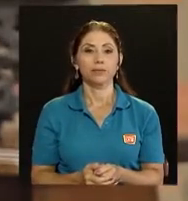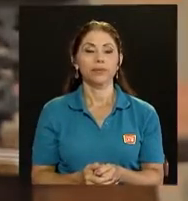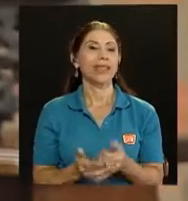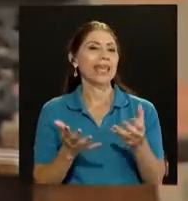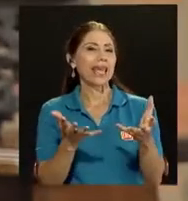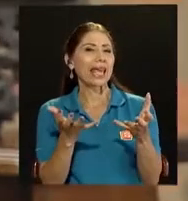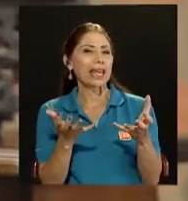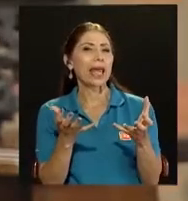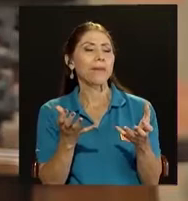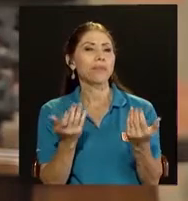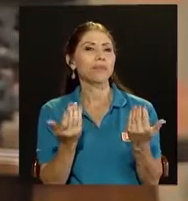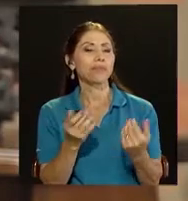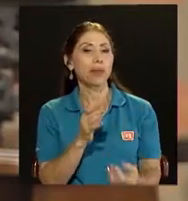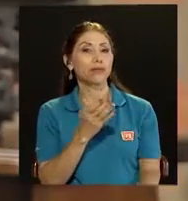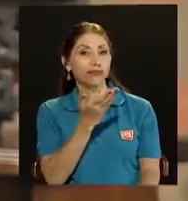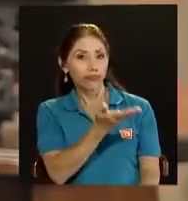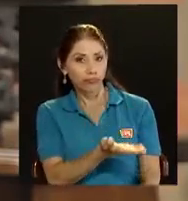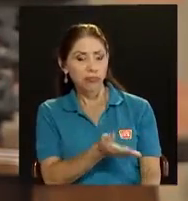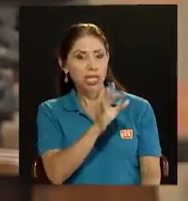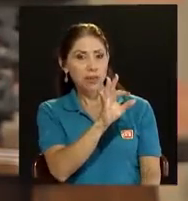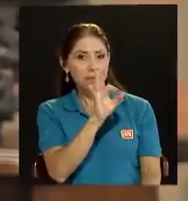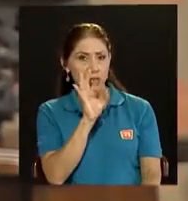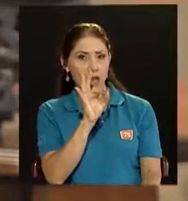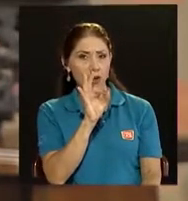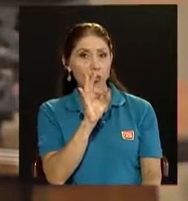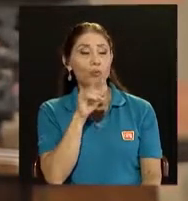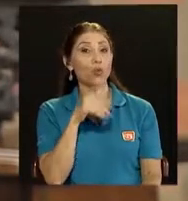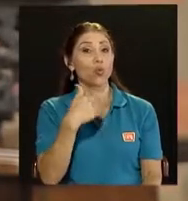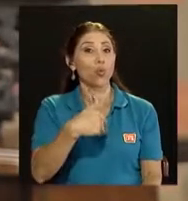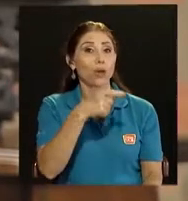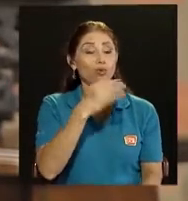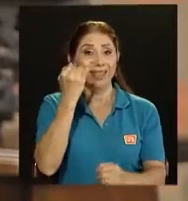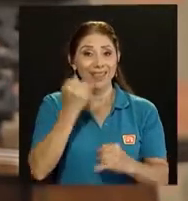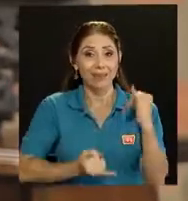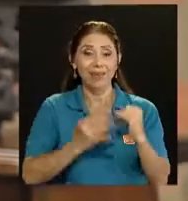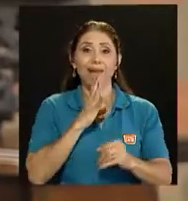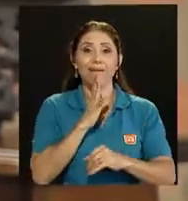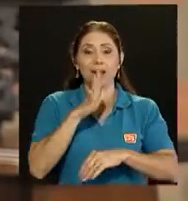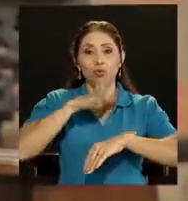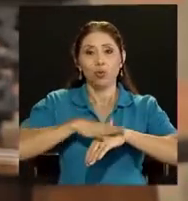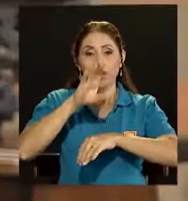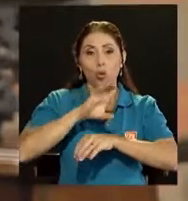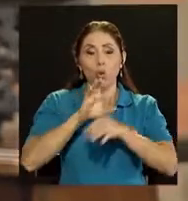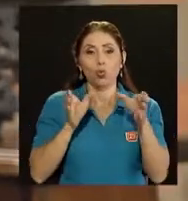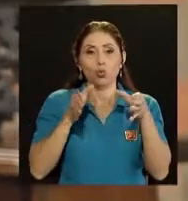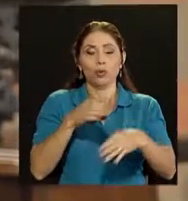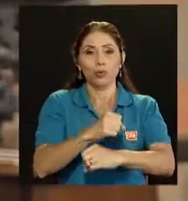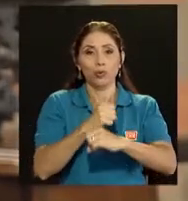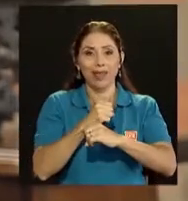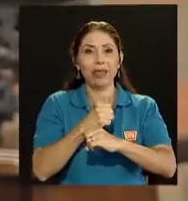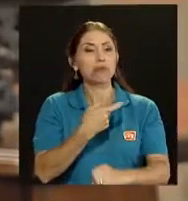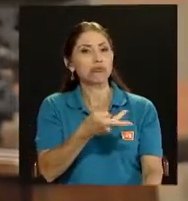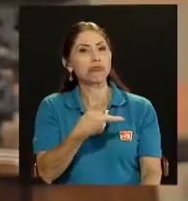Quería un poquito invitarlo, don Ingo, una vez que usted concluya con el tema del Consejo de Seguridad, a que conversemos un